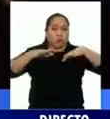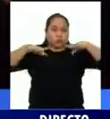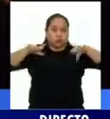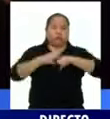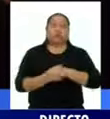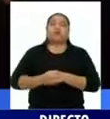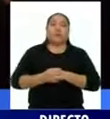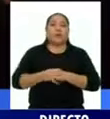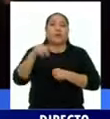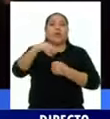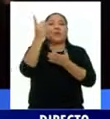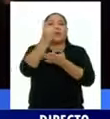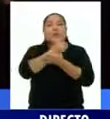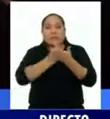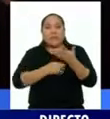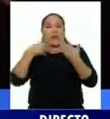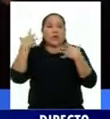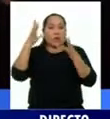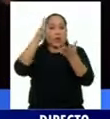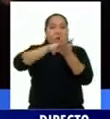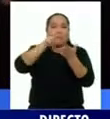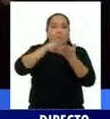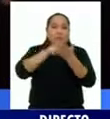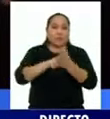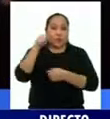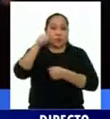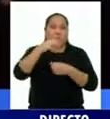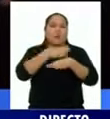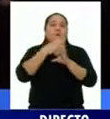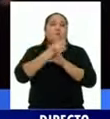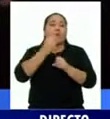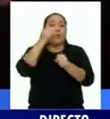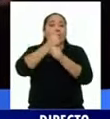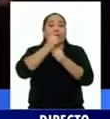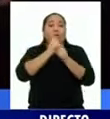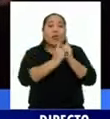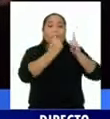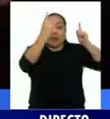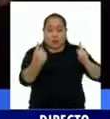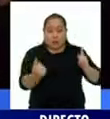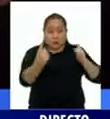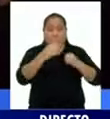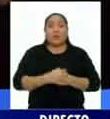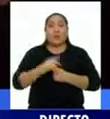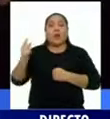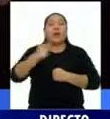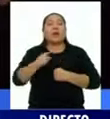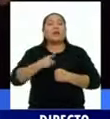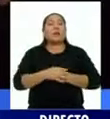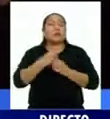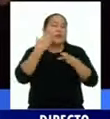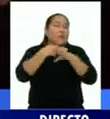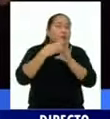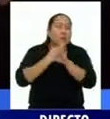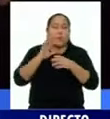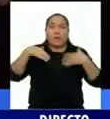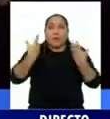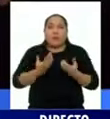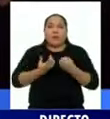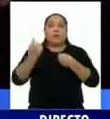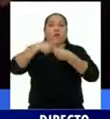y el diseño y la aprobación de la figura del trabajo remoto, esta situación permitió